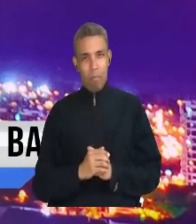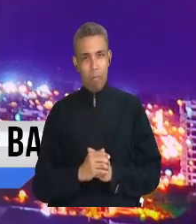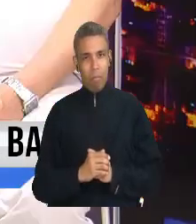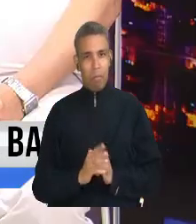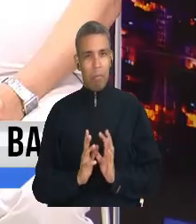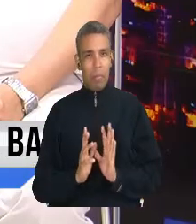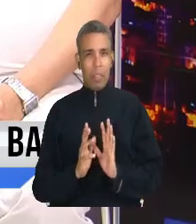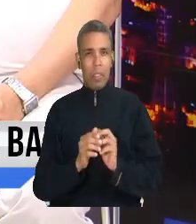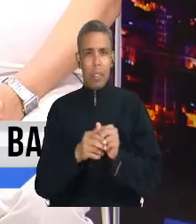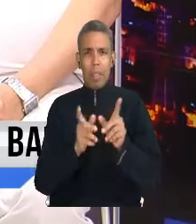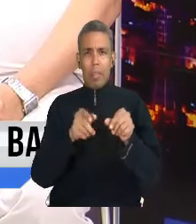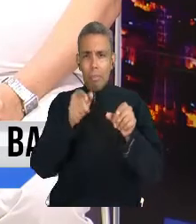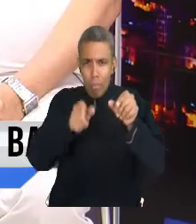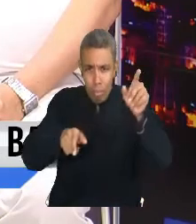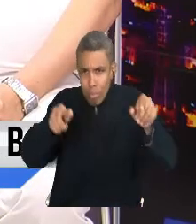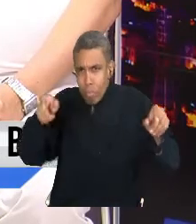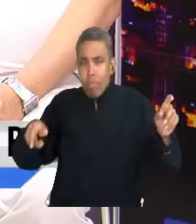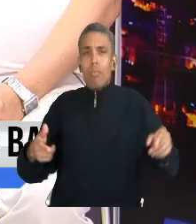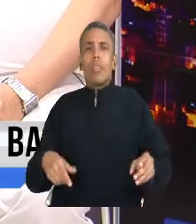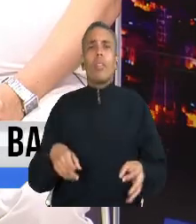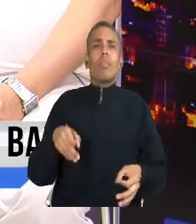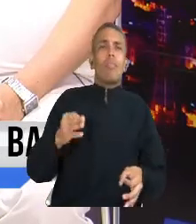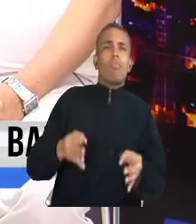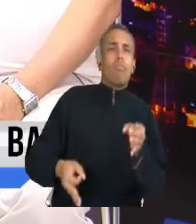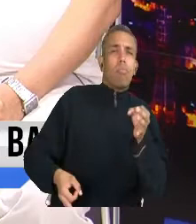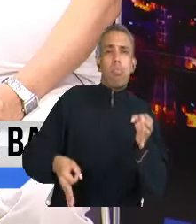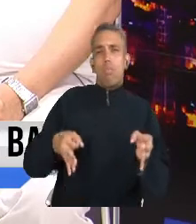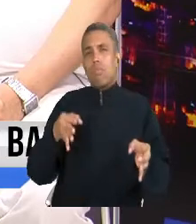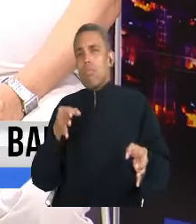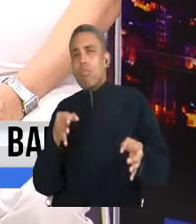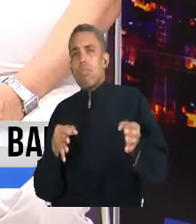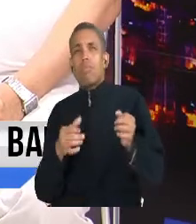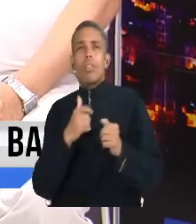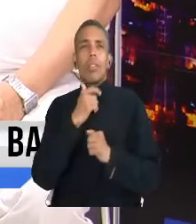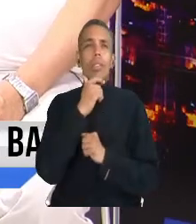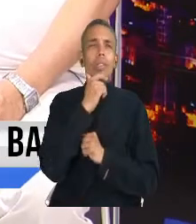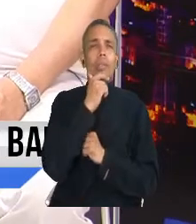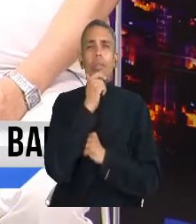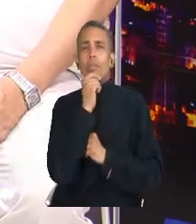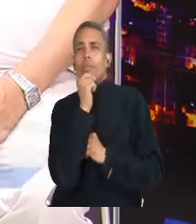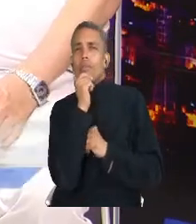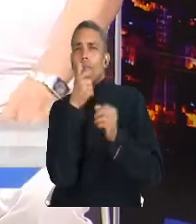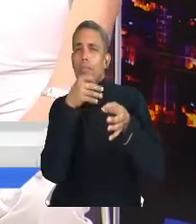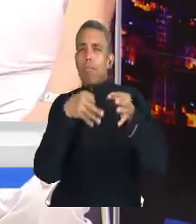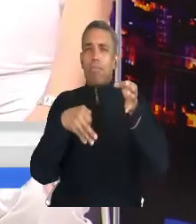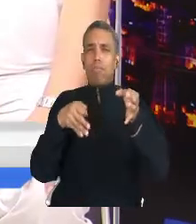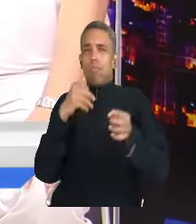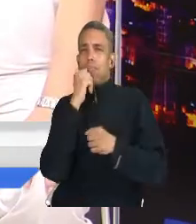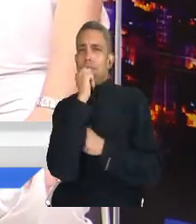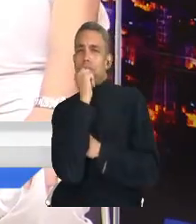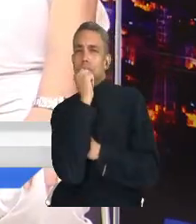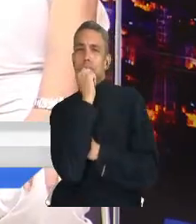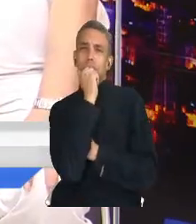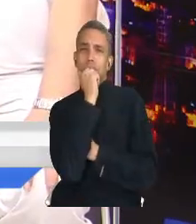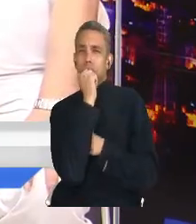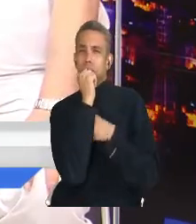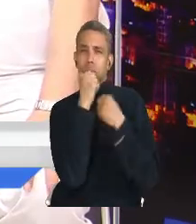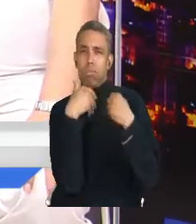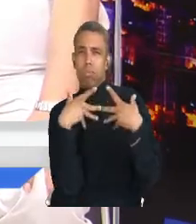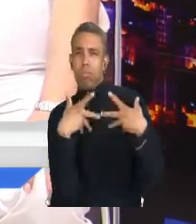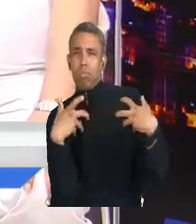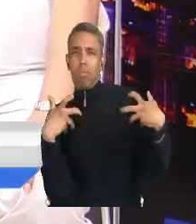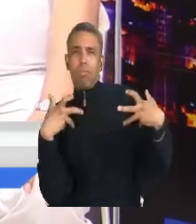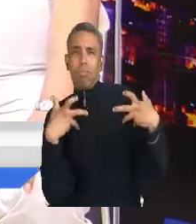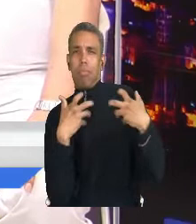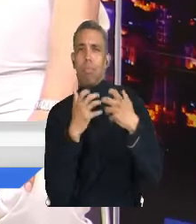jurados bailando vallenato, pero típicamente cachaco. Y me dijo, padre, ¿cómo me va a poner un tipo de eso a calificarme? Y tiene